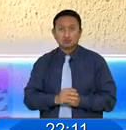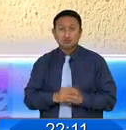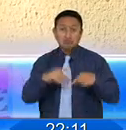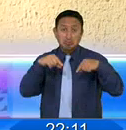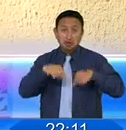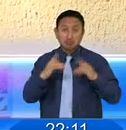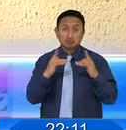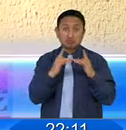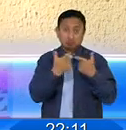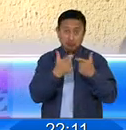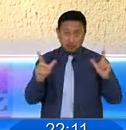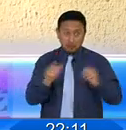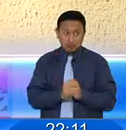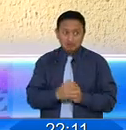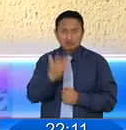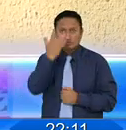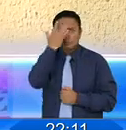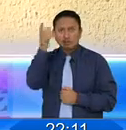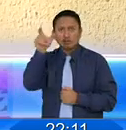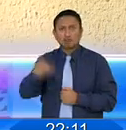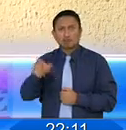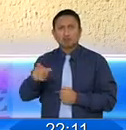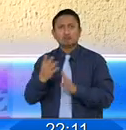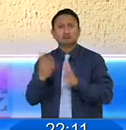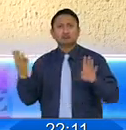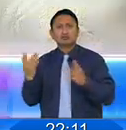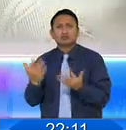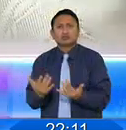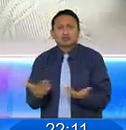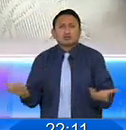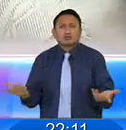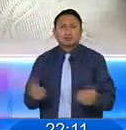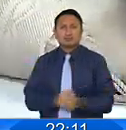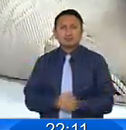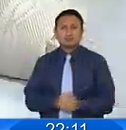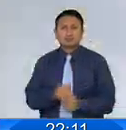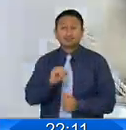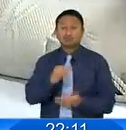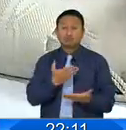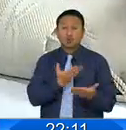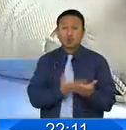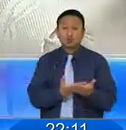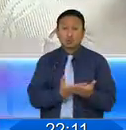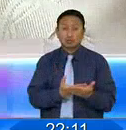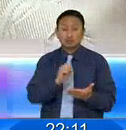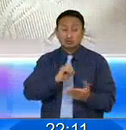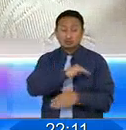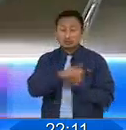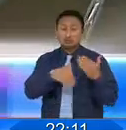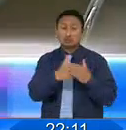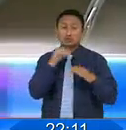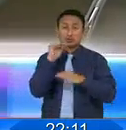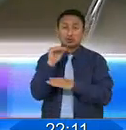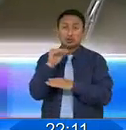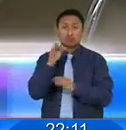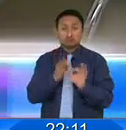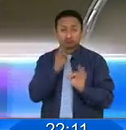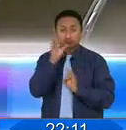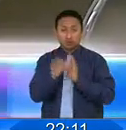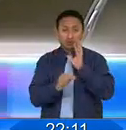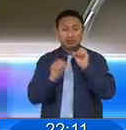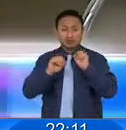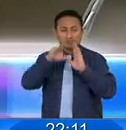camas libres, ¿por qué tenemos una lista de espera? Lo justifica indicando que si bien a nivel nacional el número de contagios